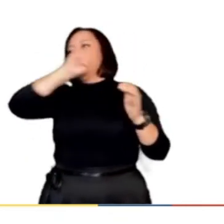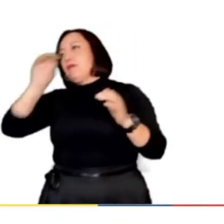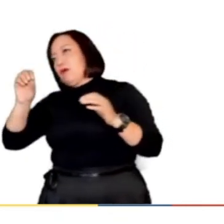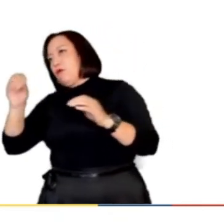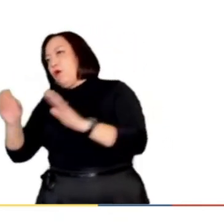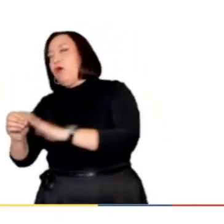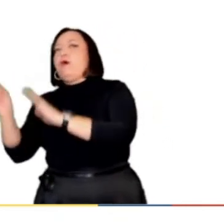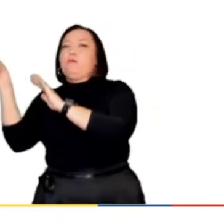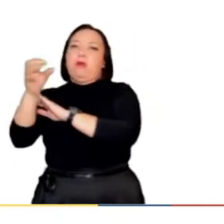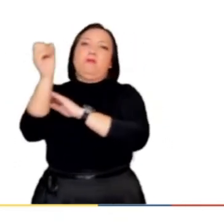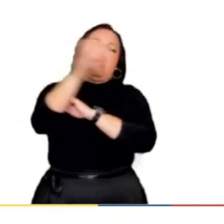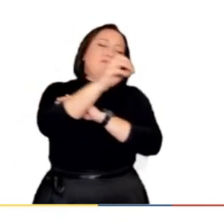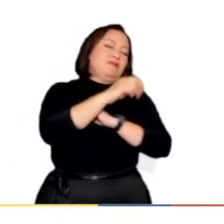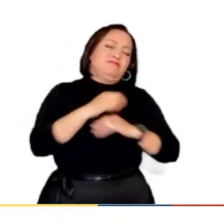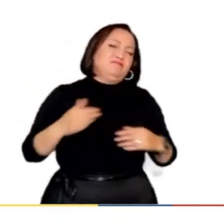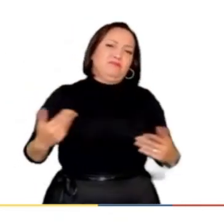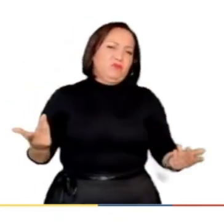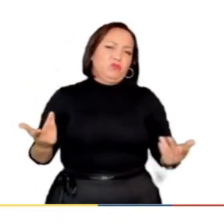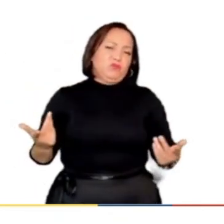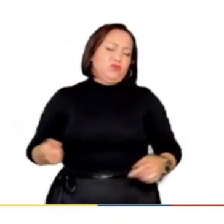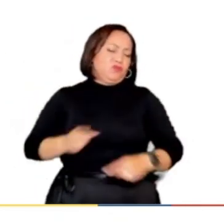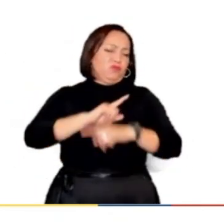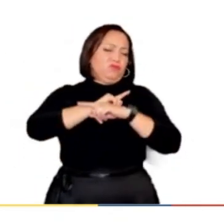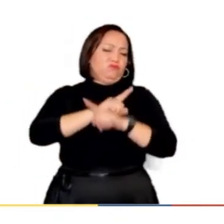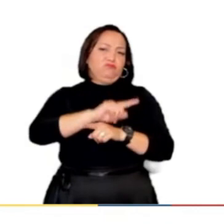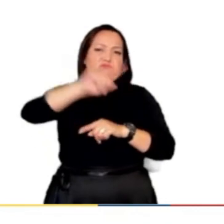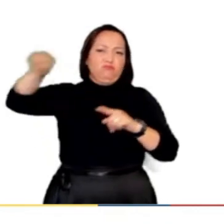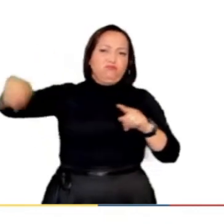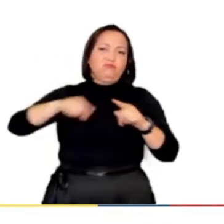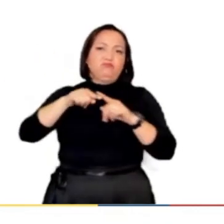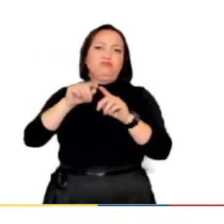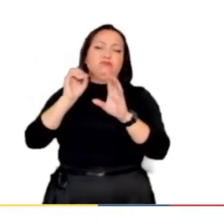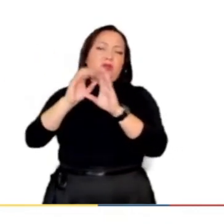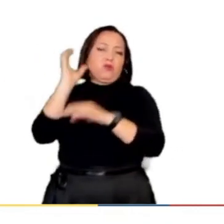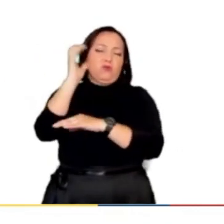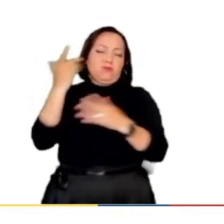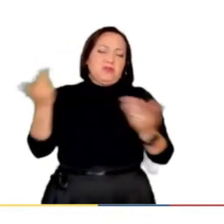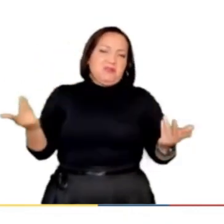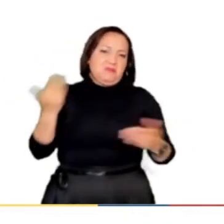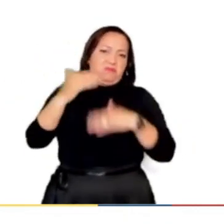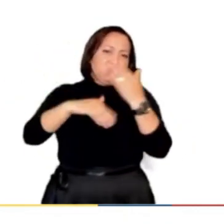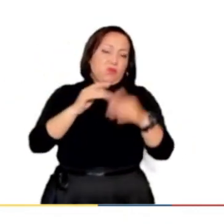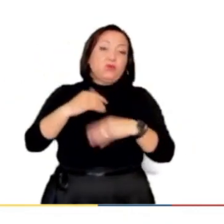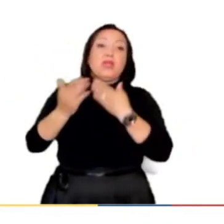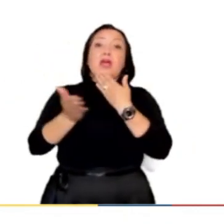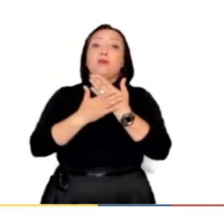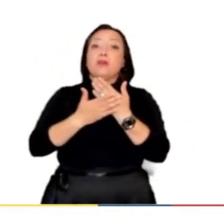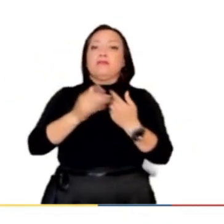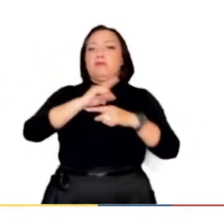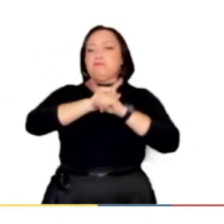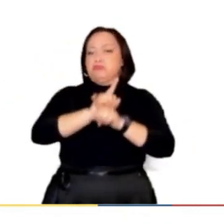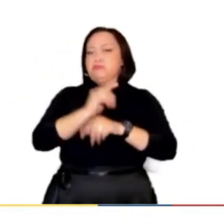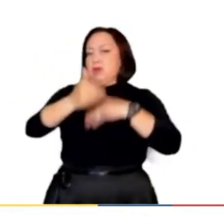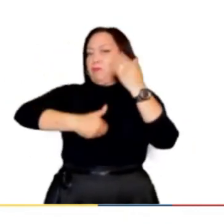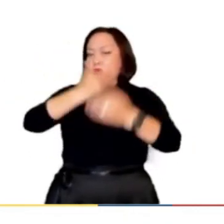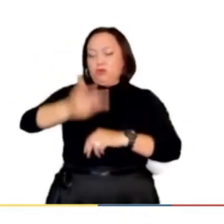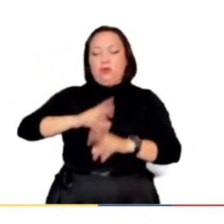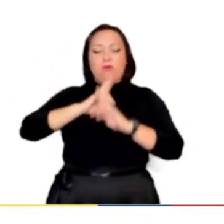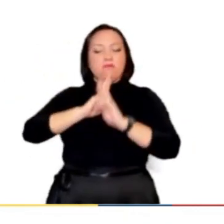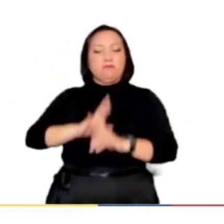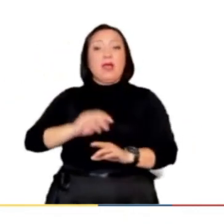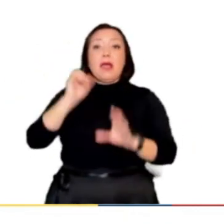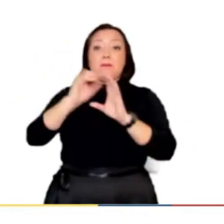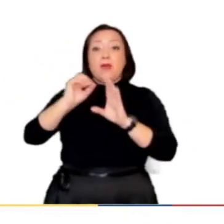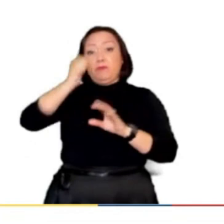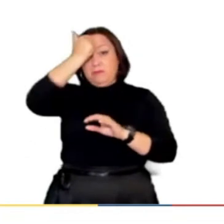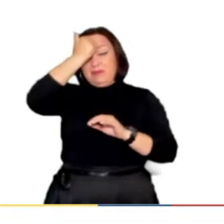al Banco Central de Colombia, Banco Central de Colombia al Banco Colombia y al cliente, no, sino que hay un aviso y automáticamente el Banco Central de la República de